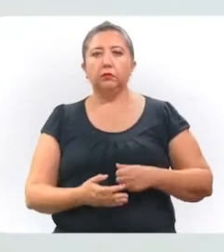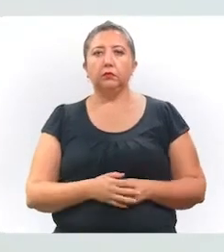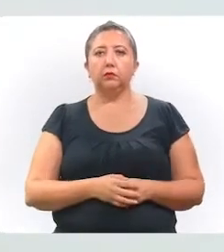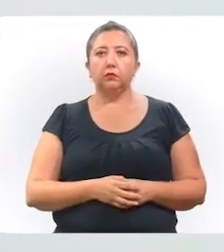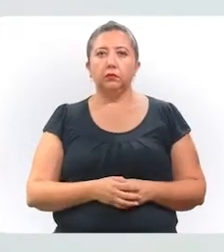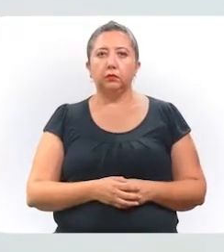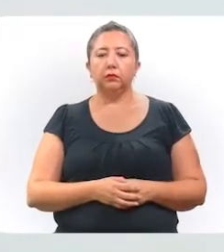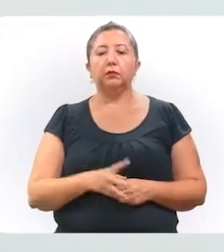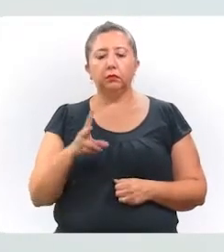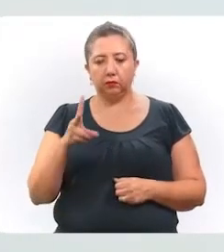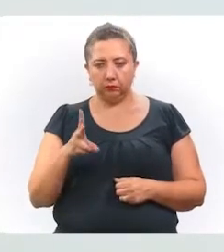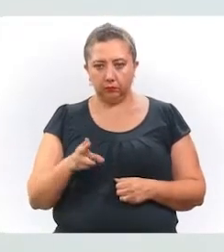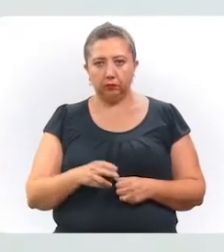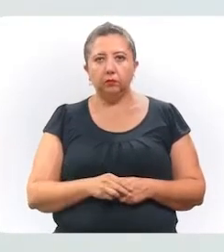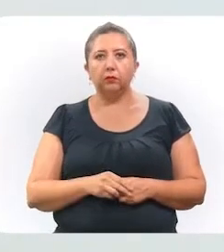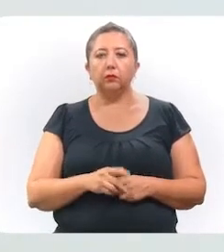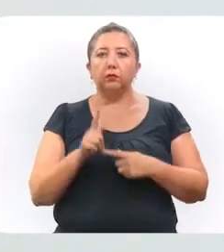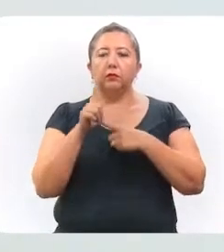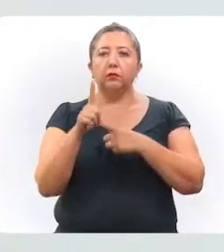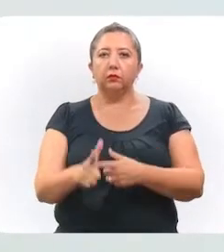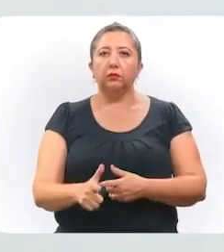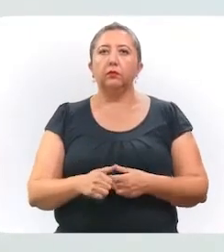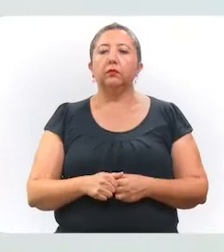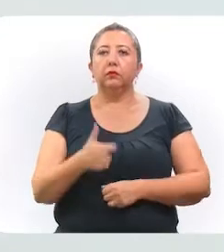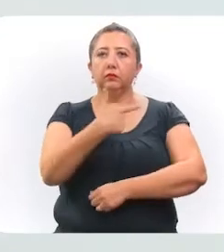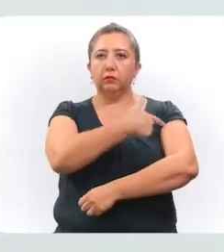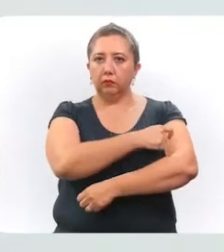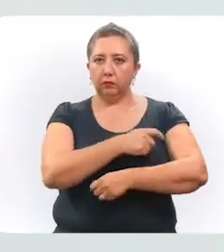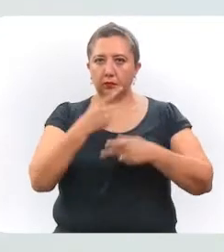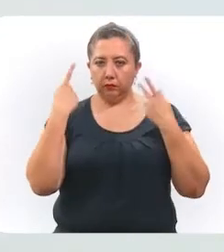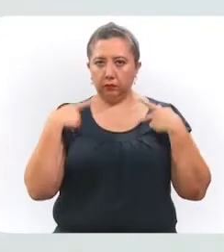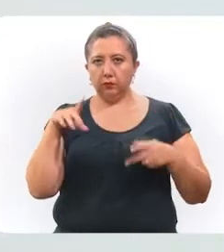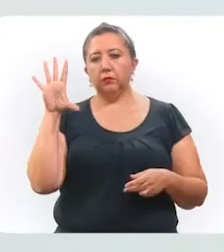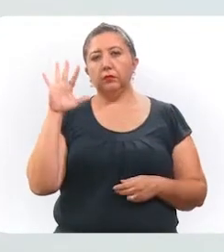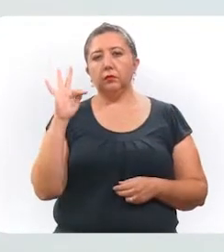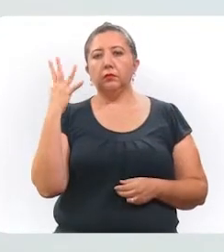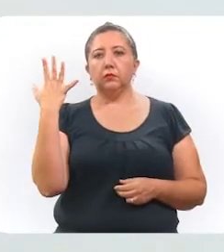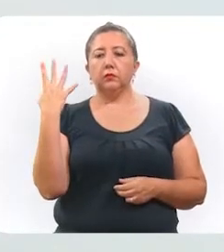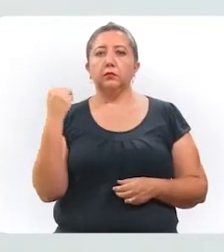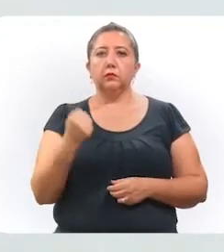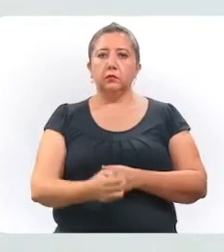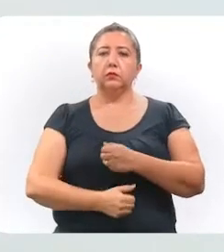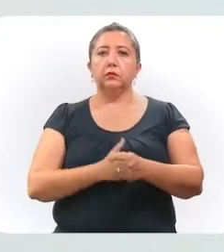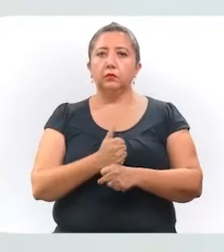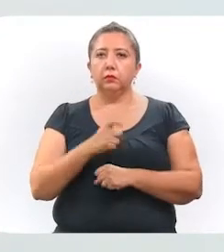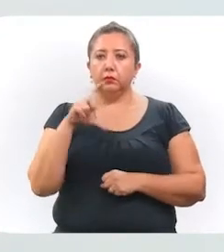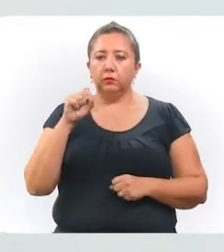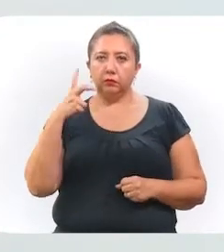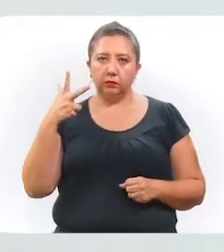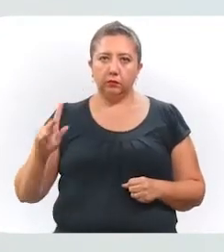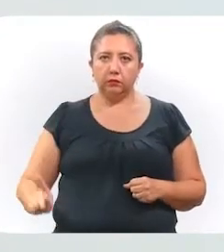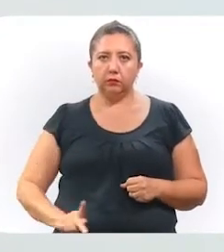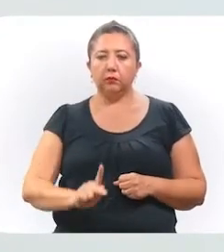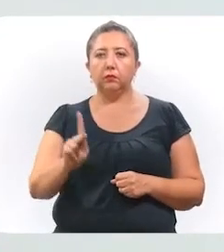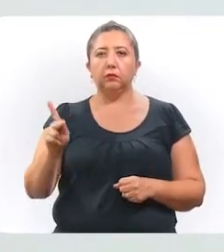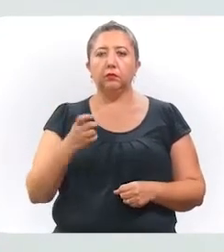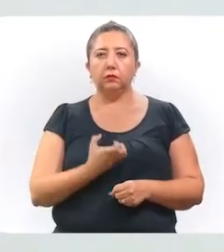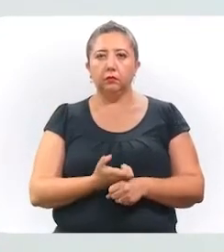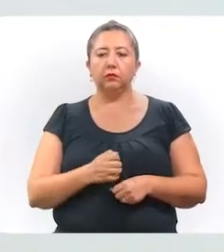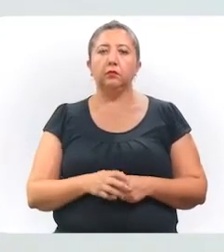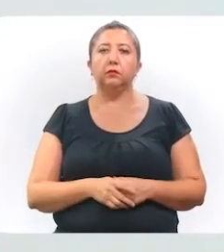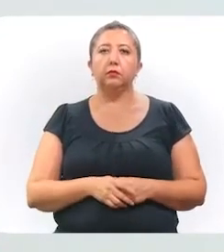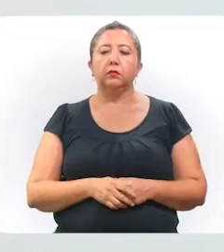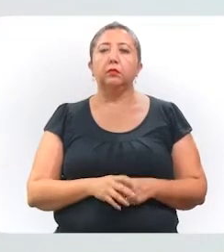tarde. También sigue desarrollándose la vacunación de personas de 40 a 59 años en 28 municipios del interior de la